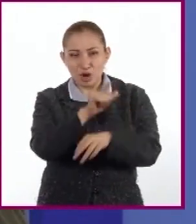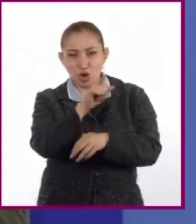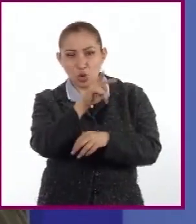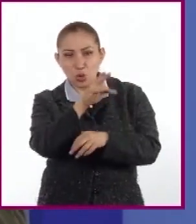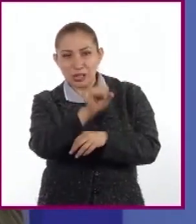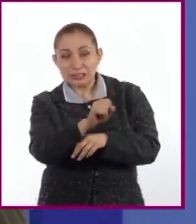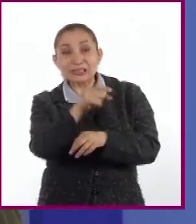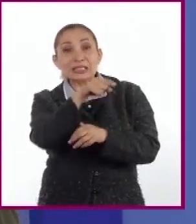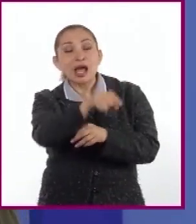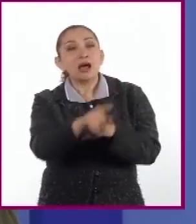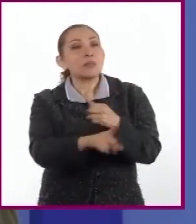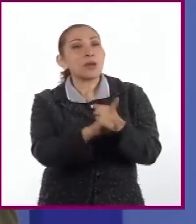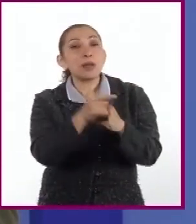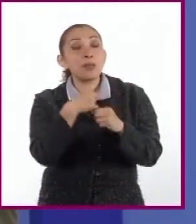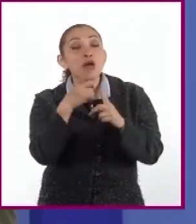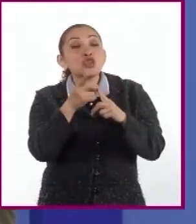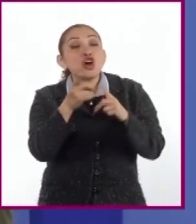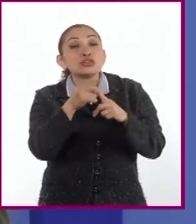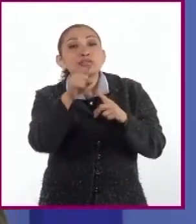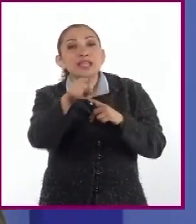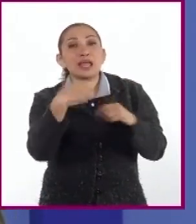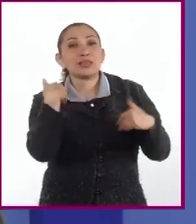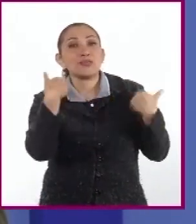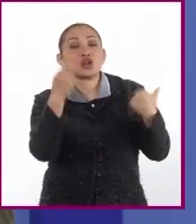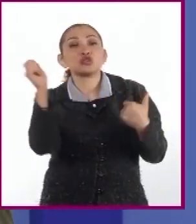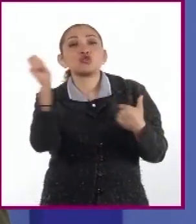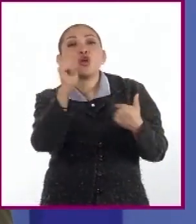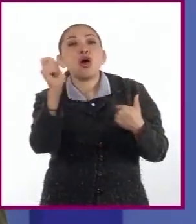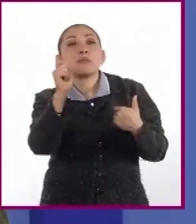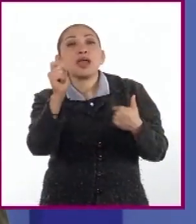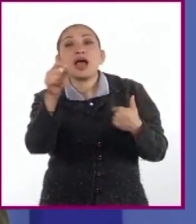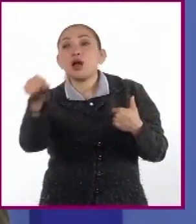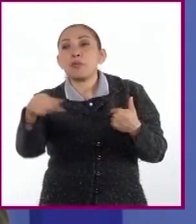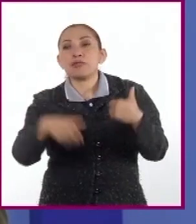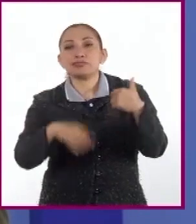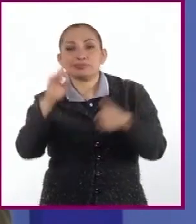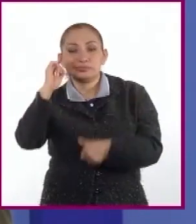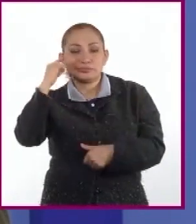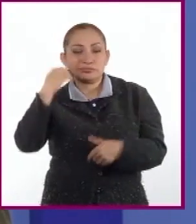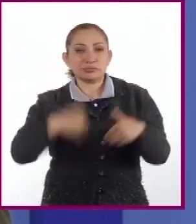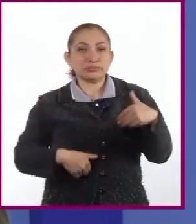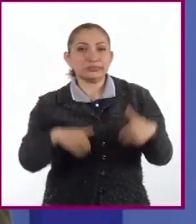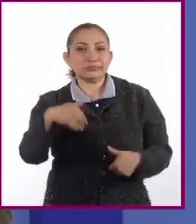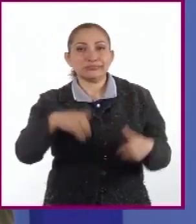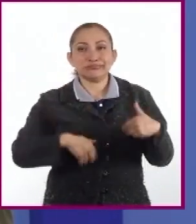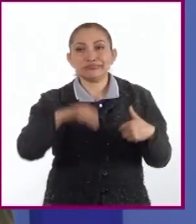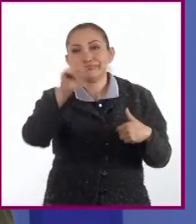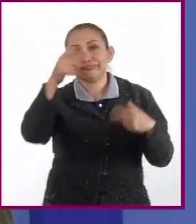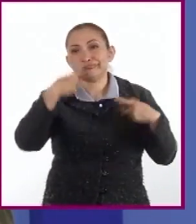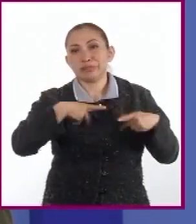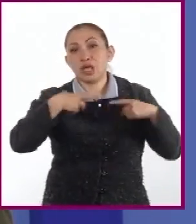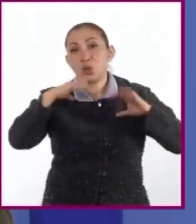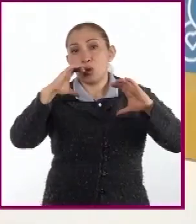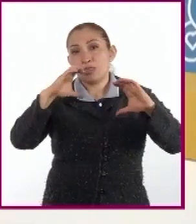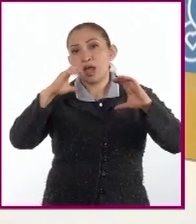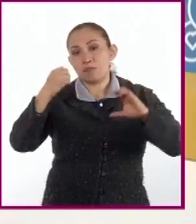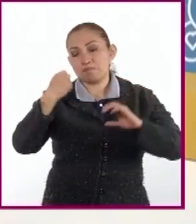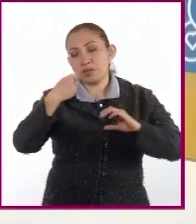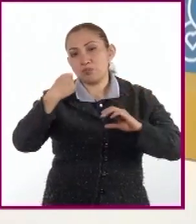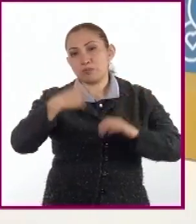la tensión sería hasta dónde seguir disfrutando su noviazgo sin incomodar a las y los demás y cuidándose a sí